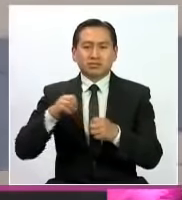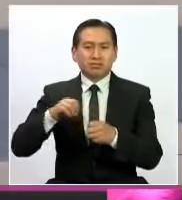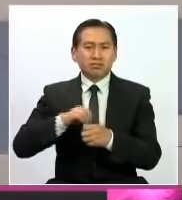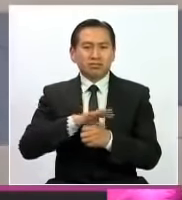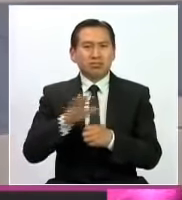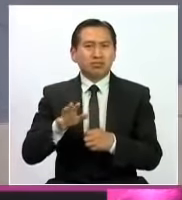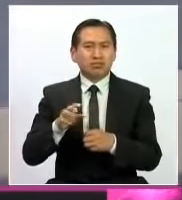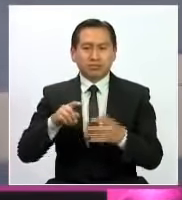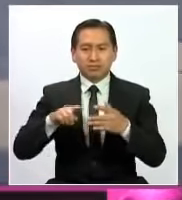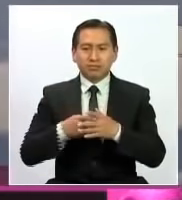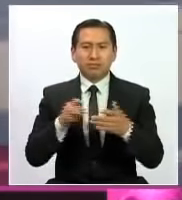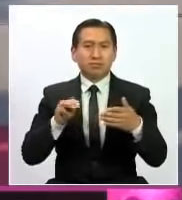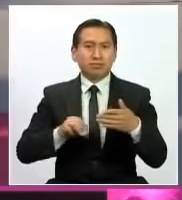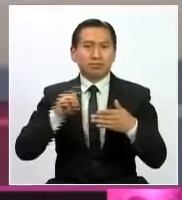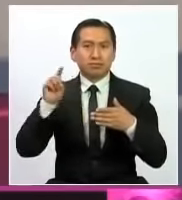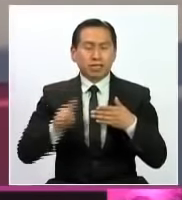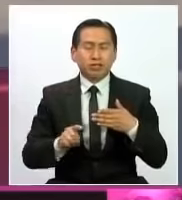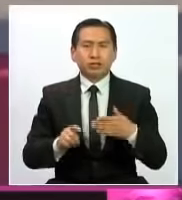marzo.